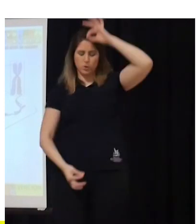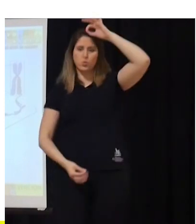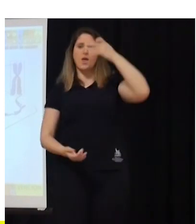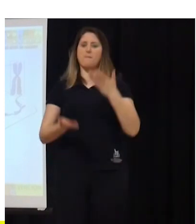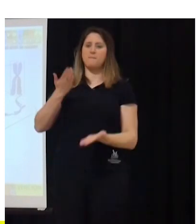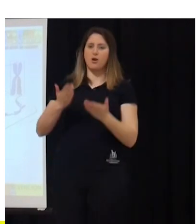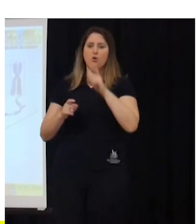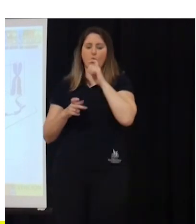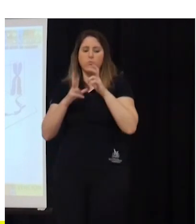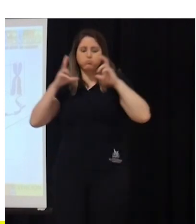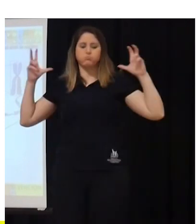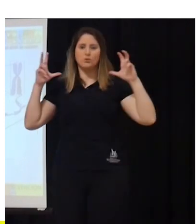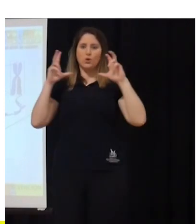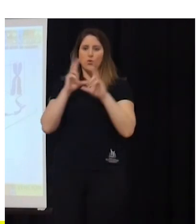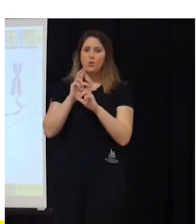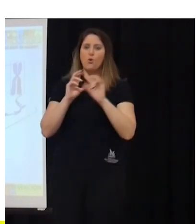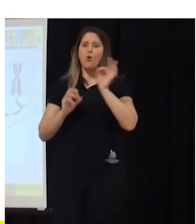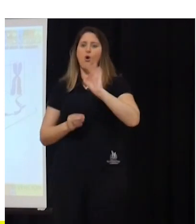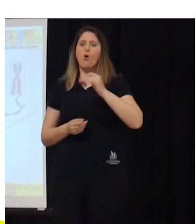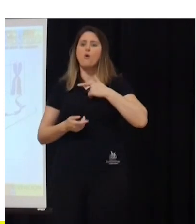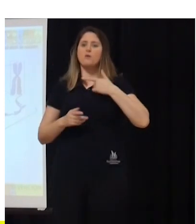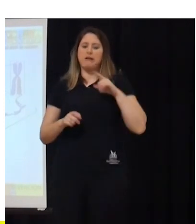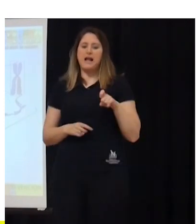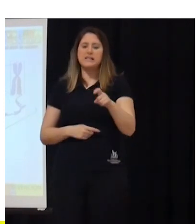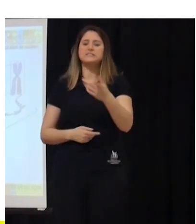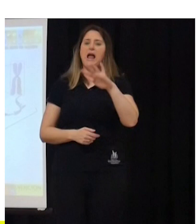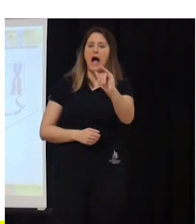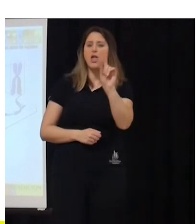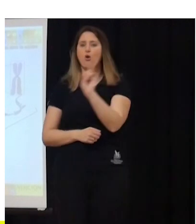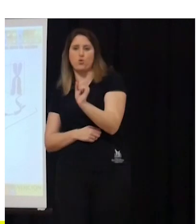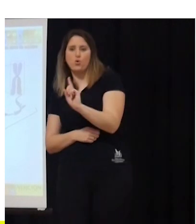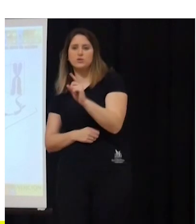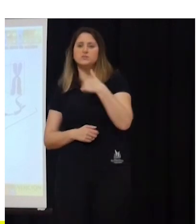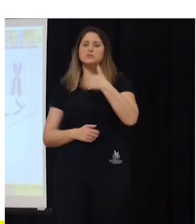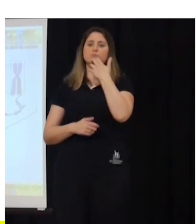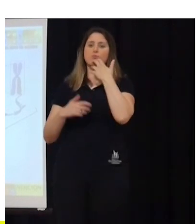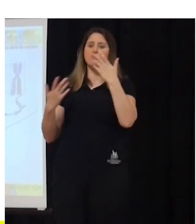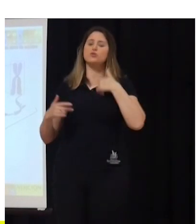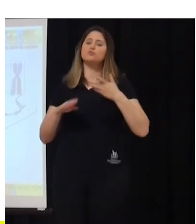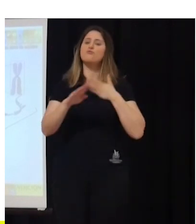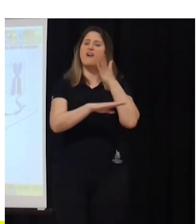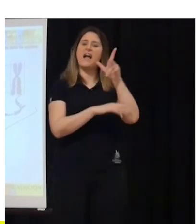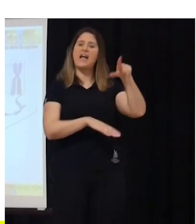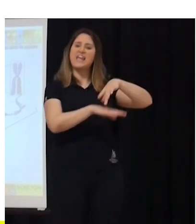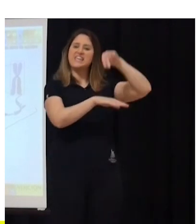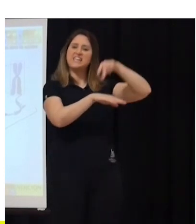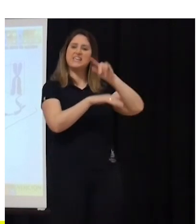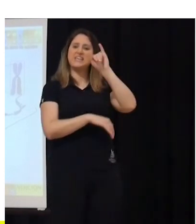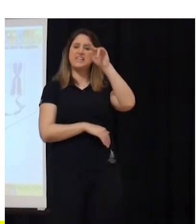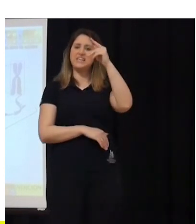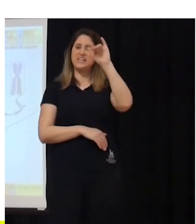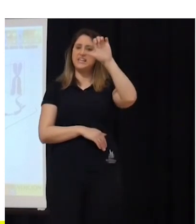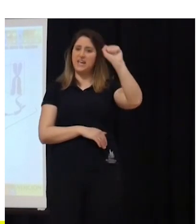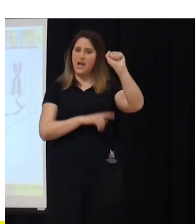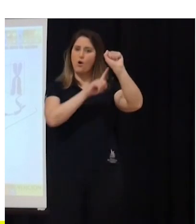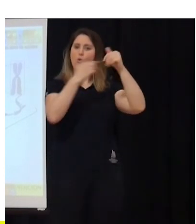nuestra tendencia a engordar, nuestra predisposición al cáncer. Si pudiésemos ir a IKEA a comprarnos un ser humano en